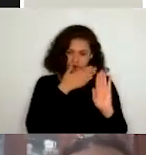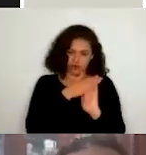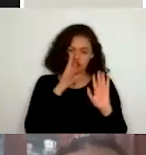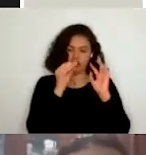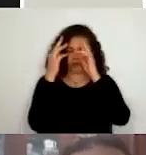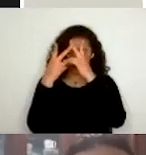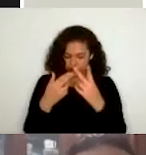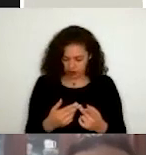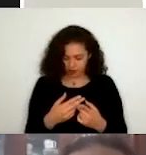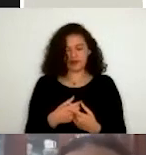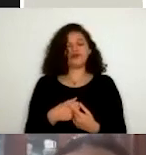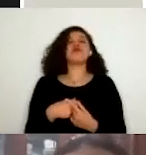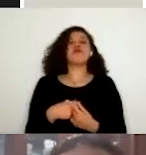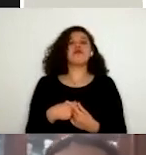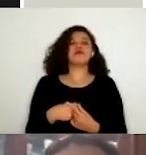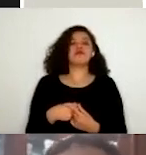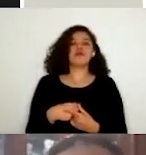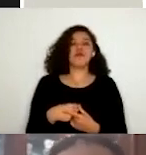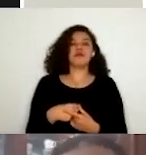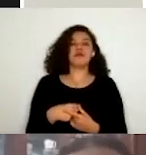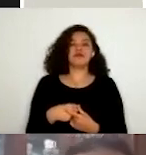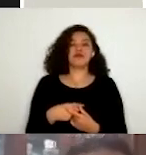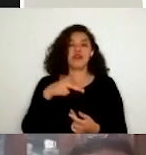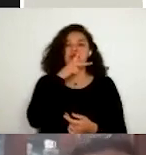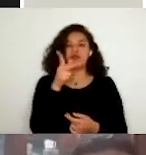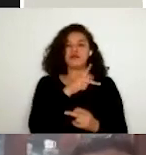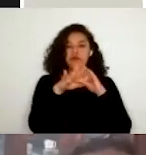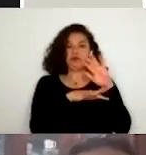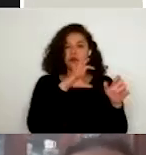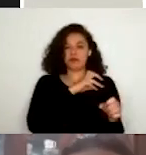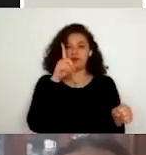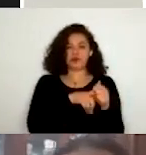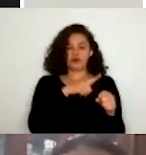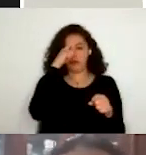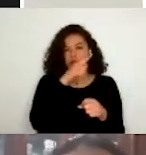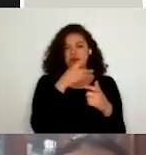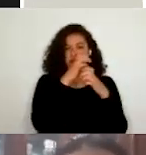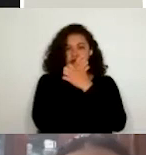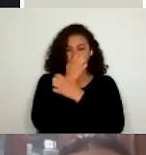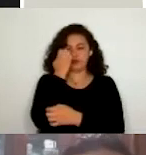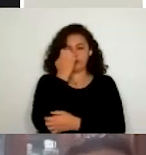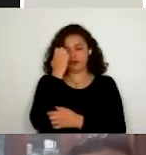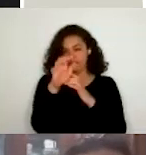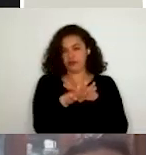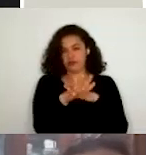demolición. Términos de referencia específicos de escuelas de educación